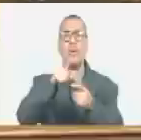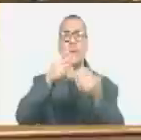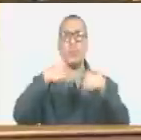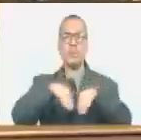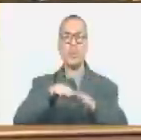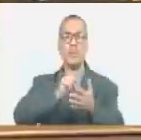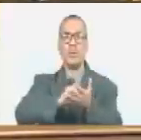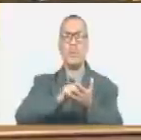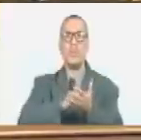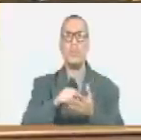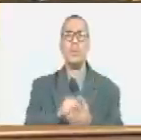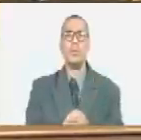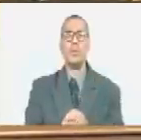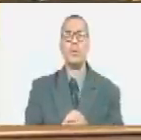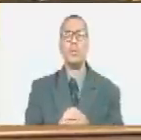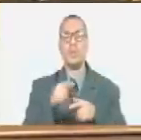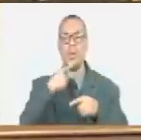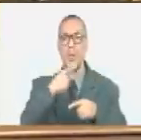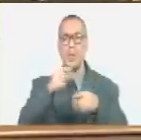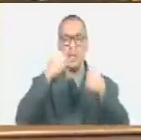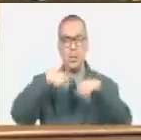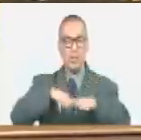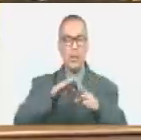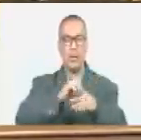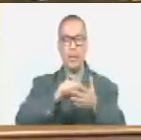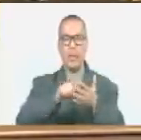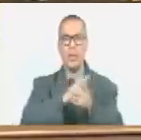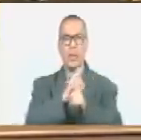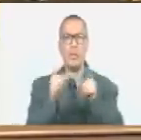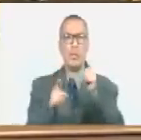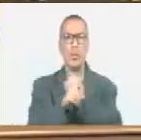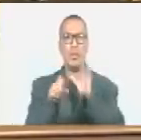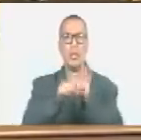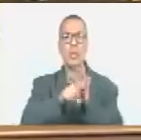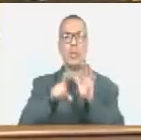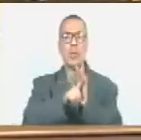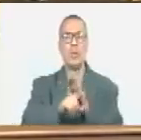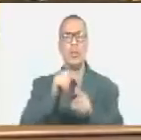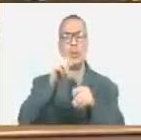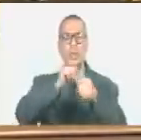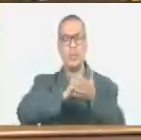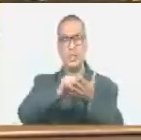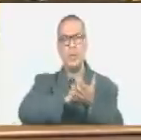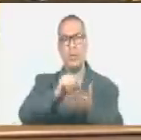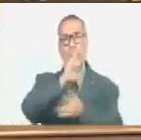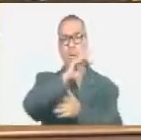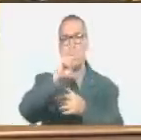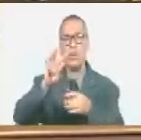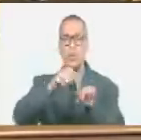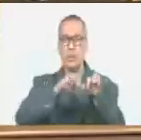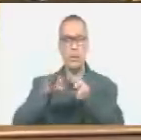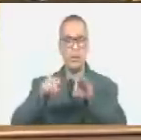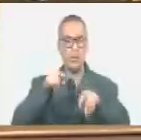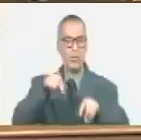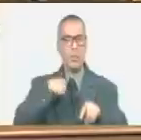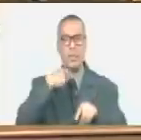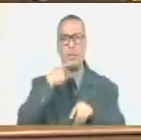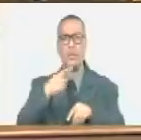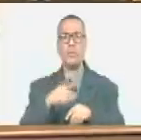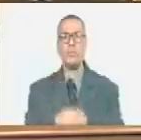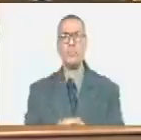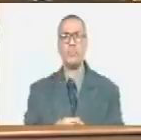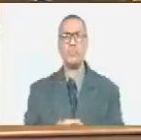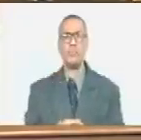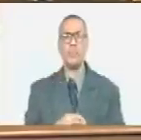Siguiente. 90. Se propone aprobar sin modificación el contenido del artículo 44, quedando redactado de la siguiente